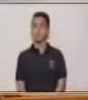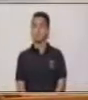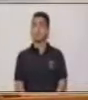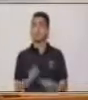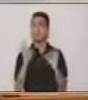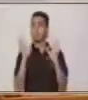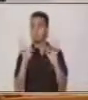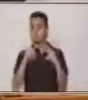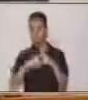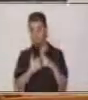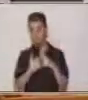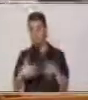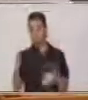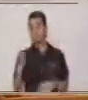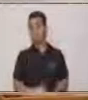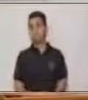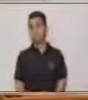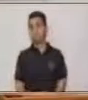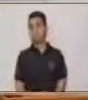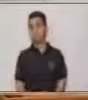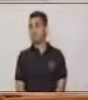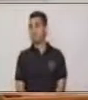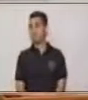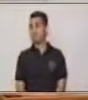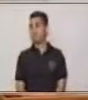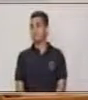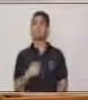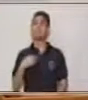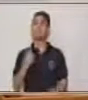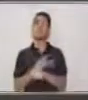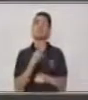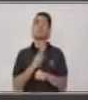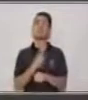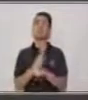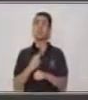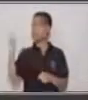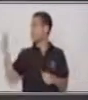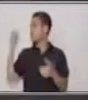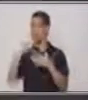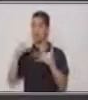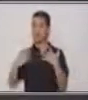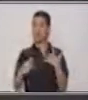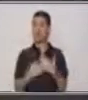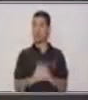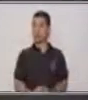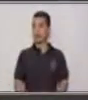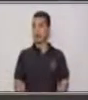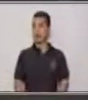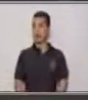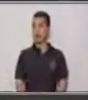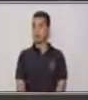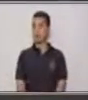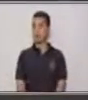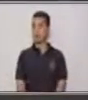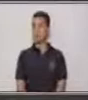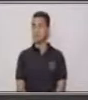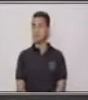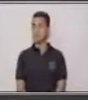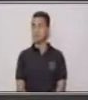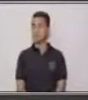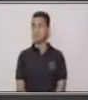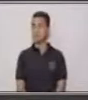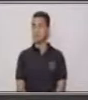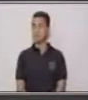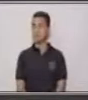Muy bien, vamos a comenzar. Entonces, vamos a utilizar este material y te explico rápidamente. Estas que